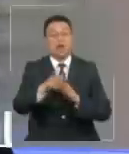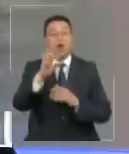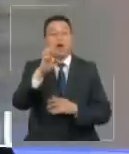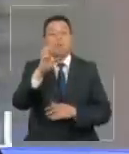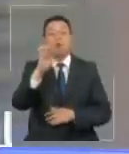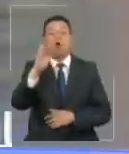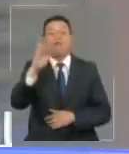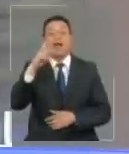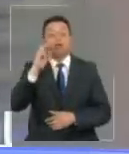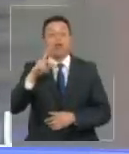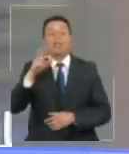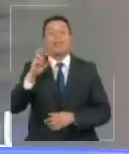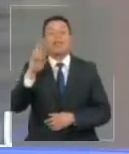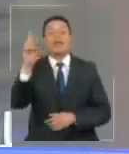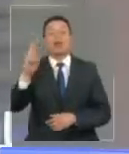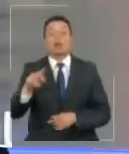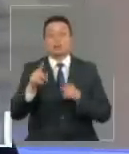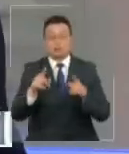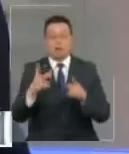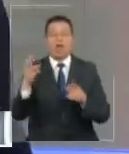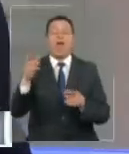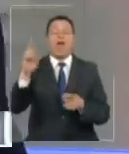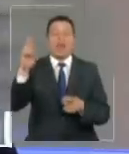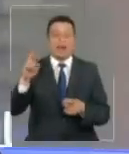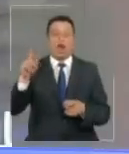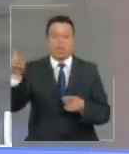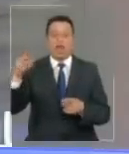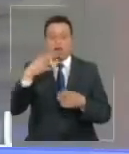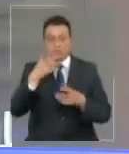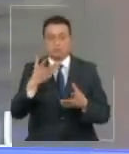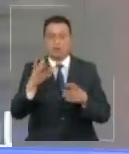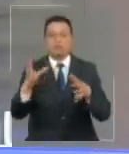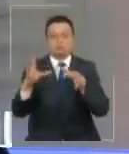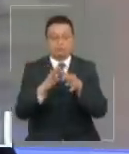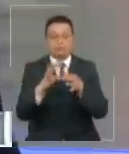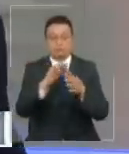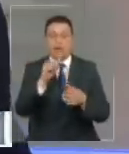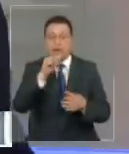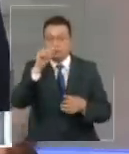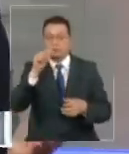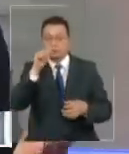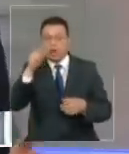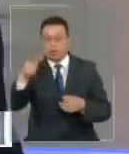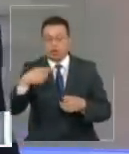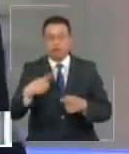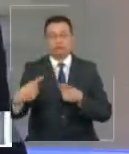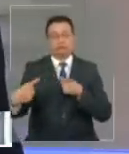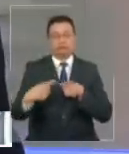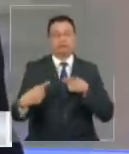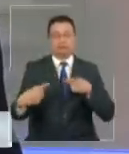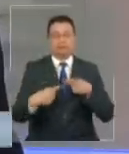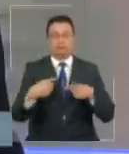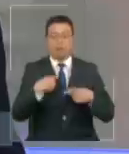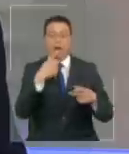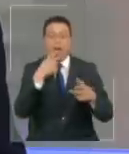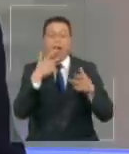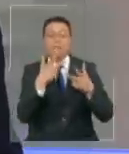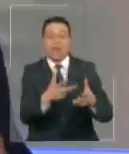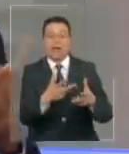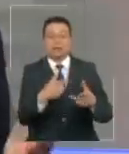A recomendación de carabineros, porque habían amenazas de muerte de gente ligada al narcotráfico, que hizo